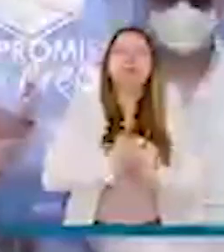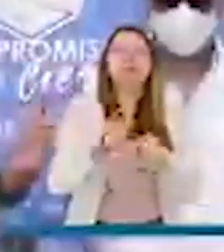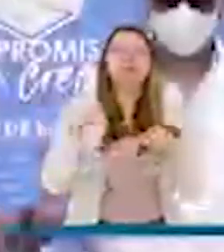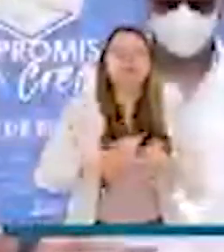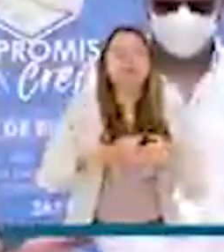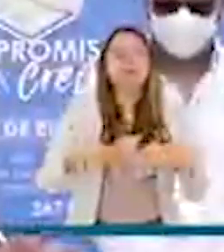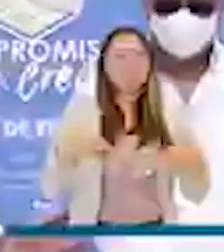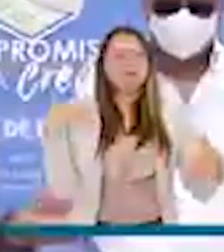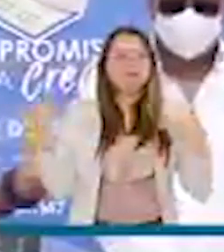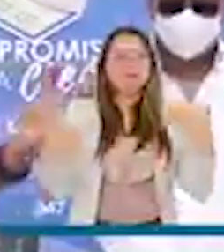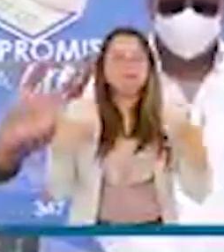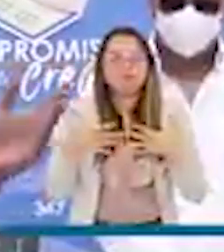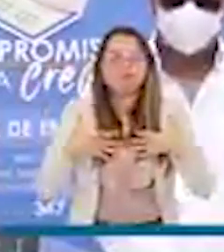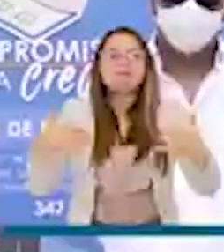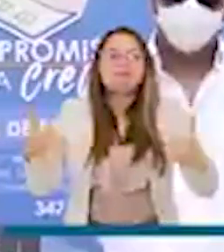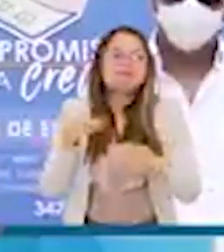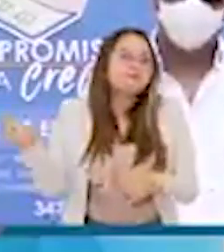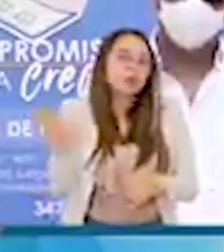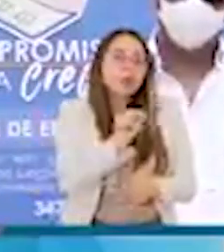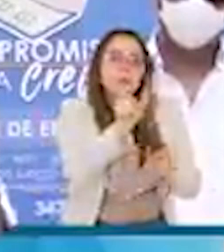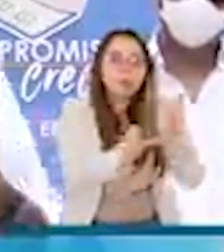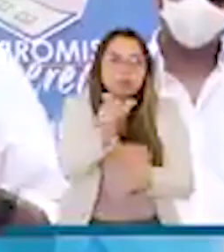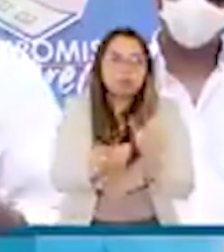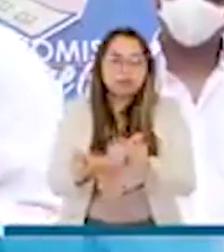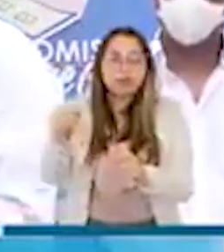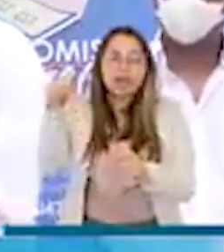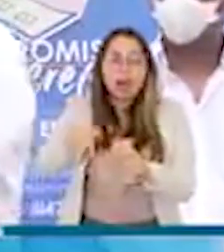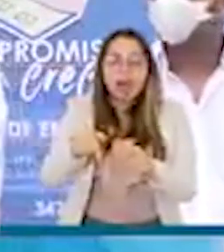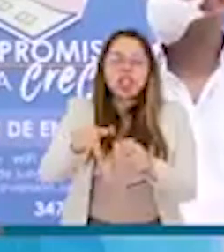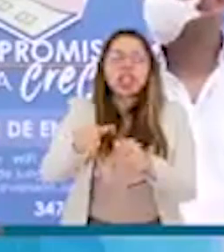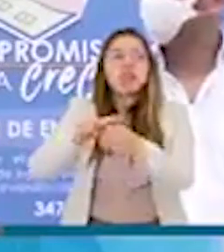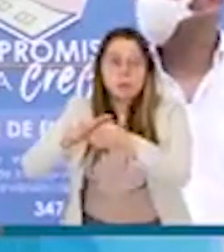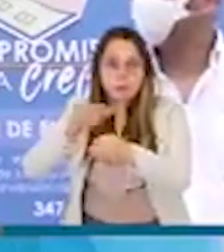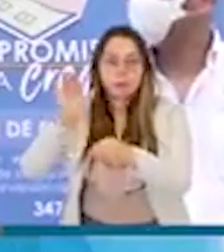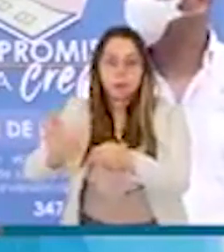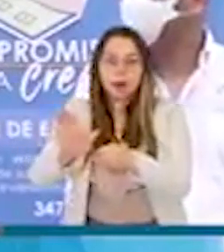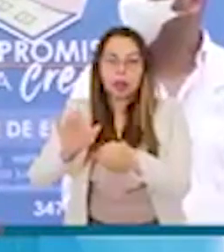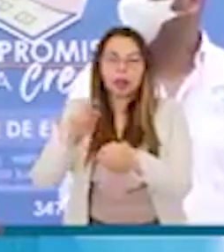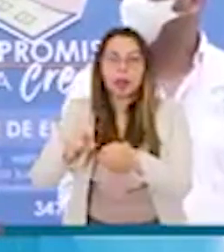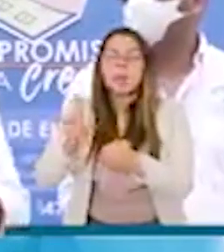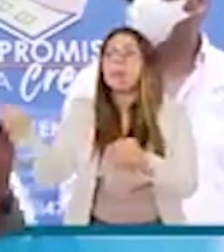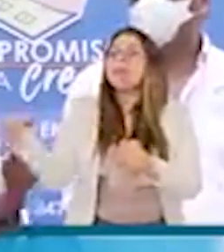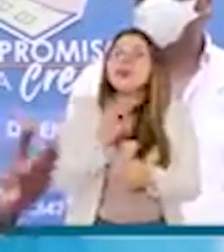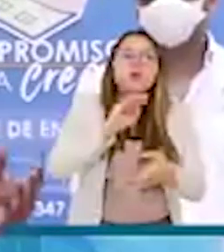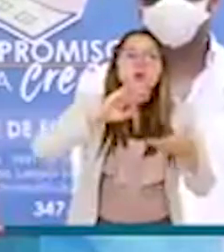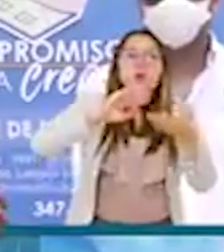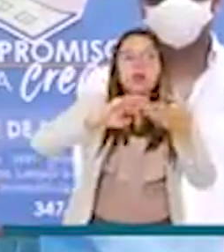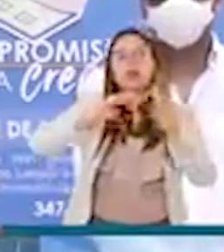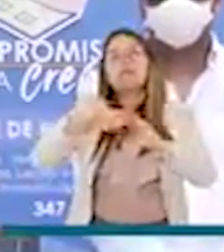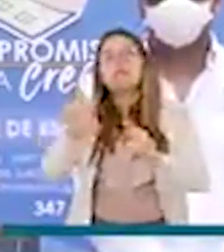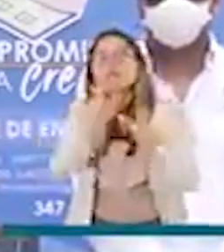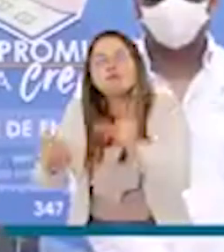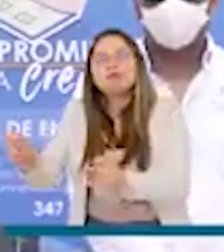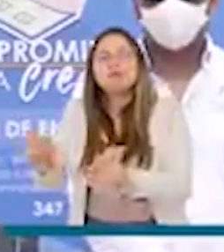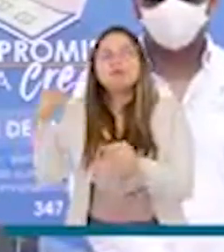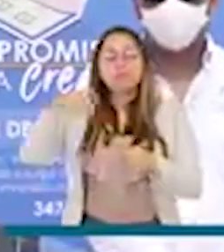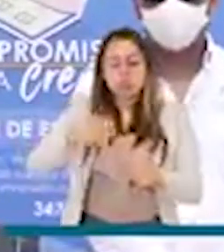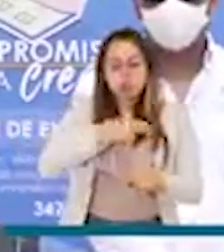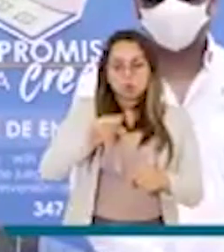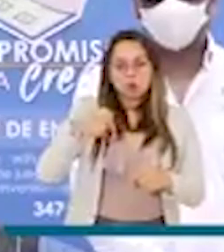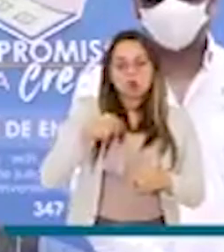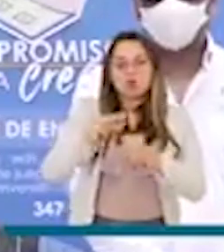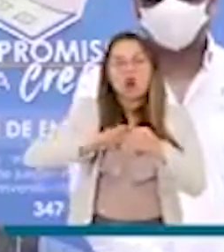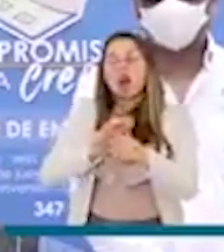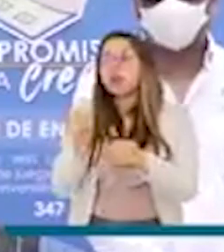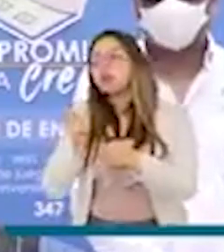con alegría para todos los habitantes de prados para todos los habitantes de